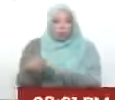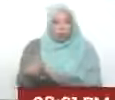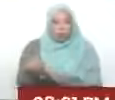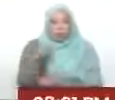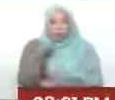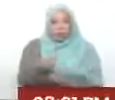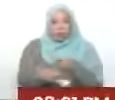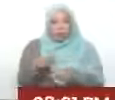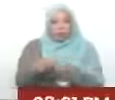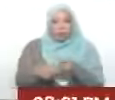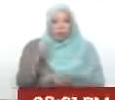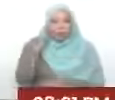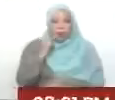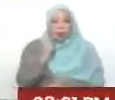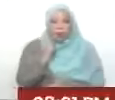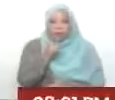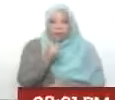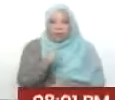Fíjate,